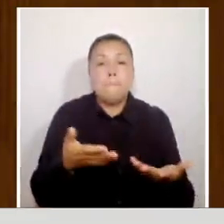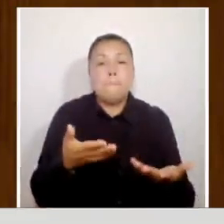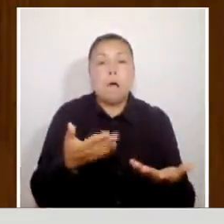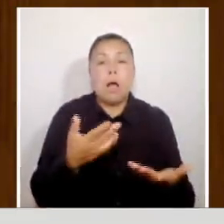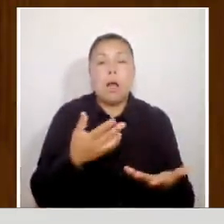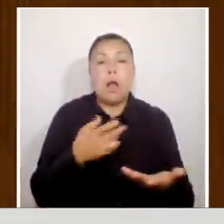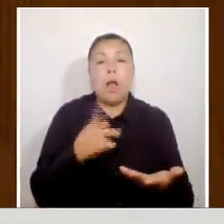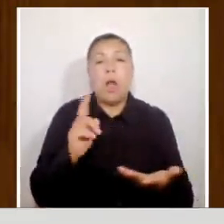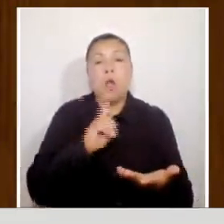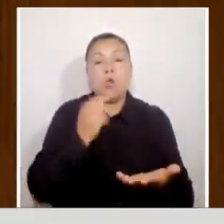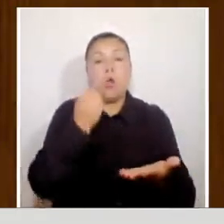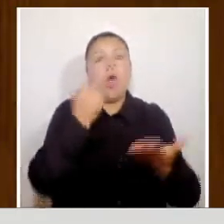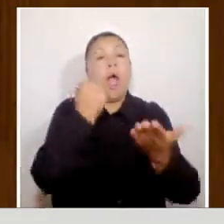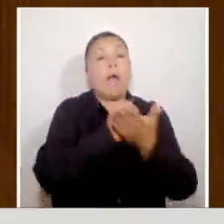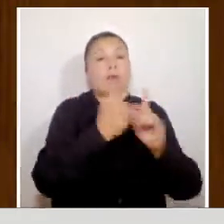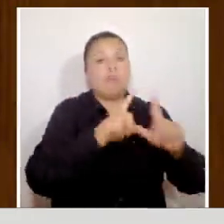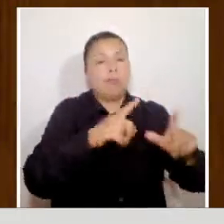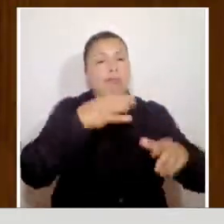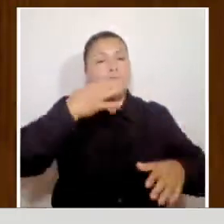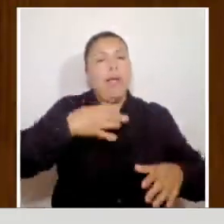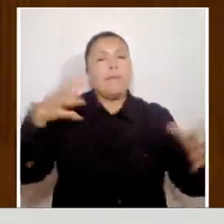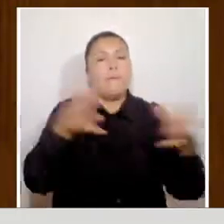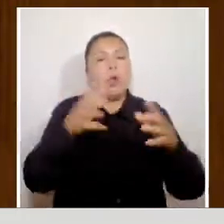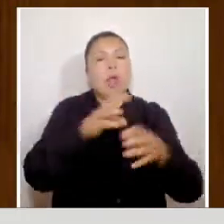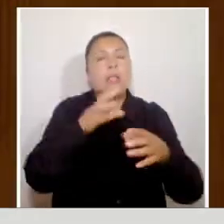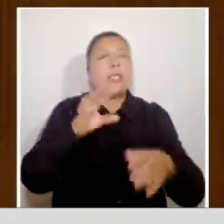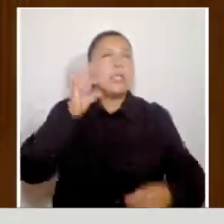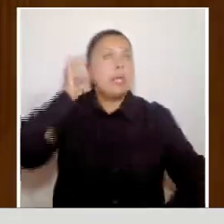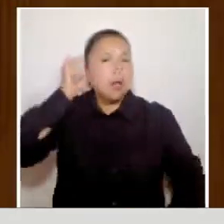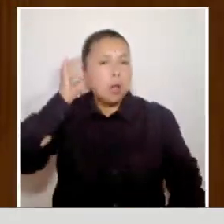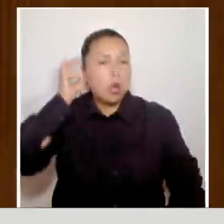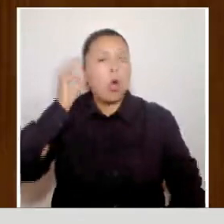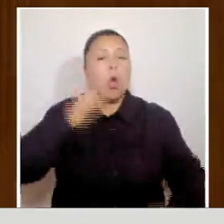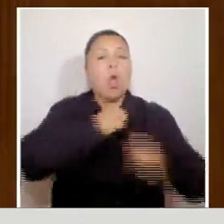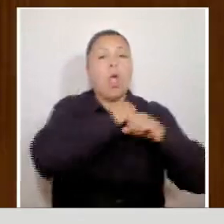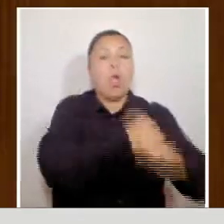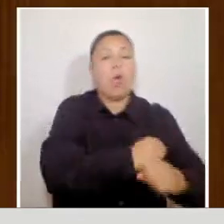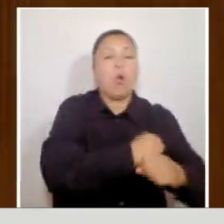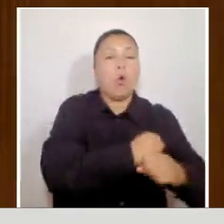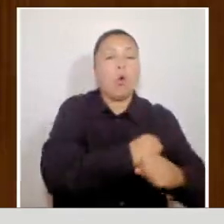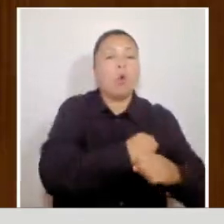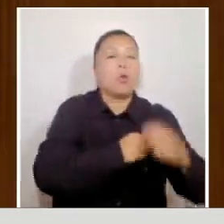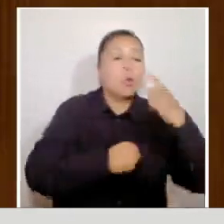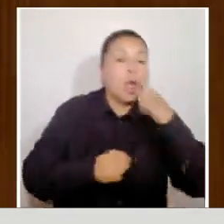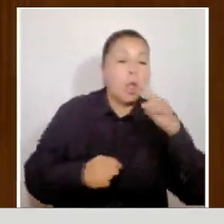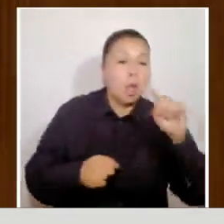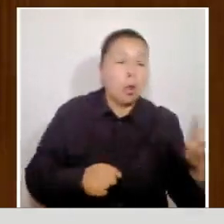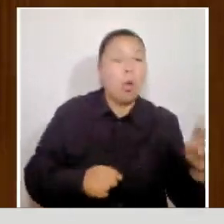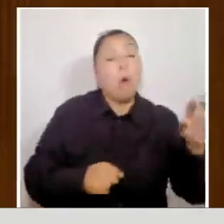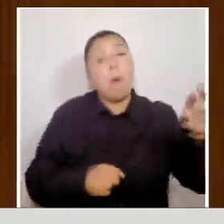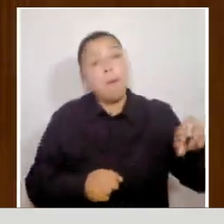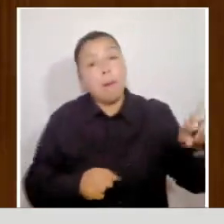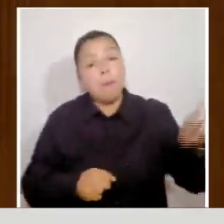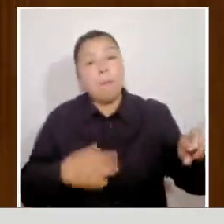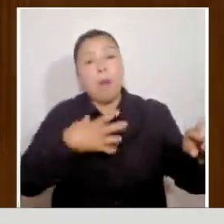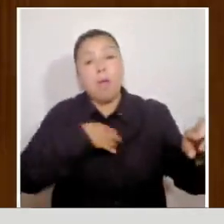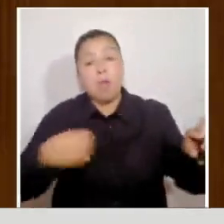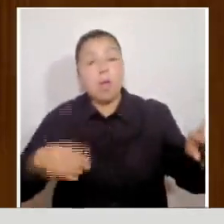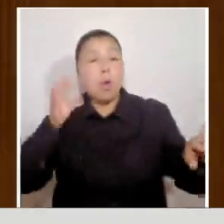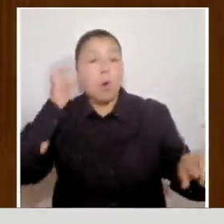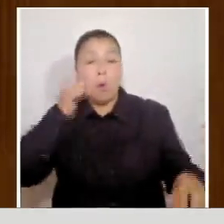violencia de género realizadas por mujeres en contra de sus agresores y padres de sus hijas e